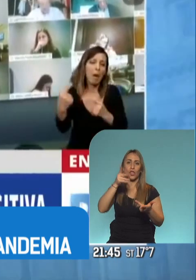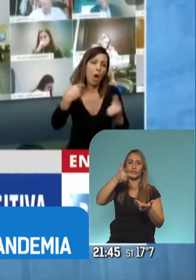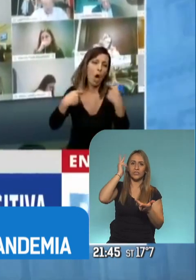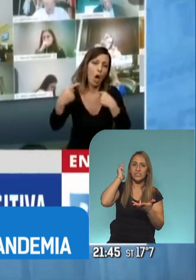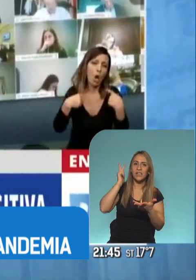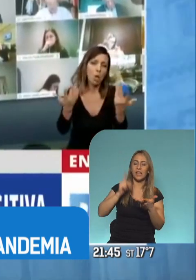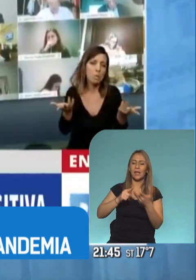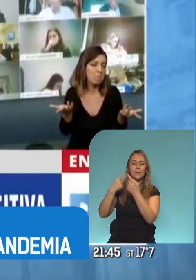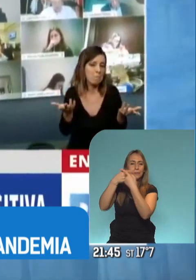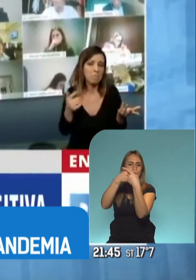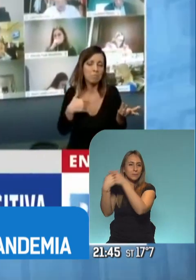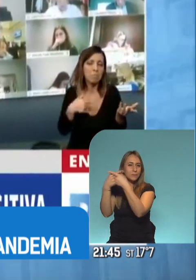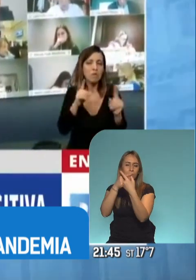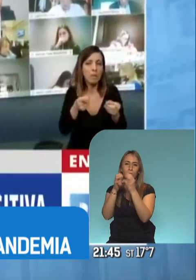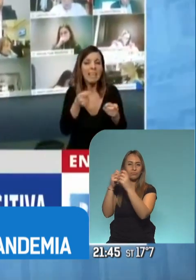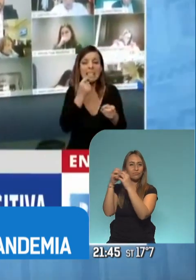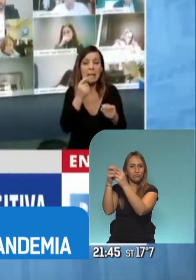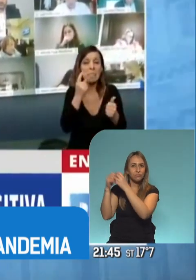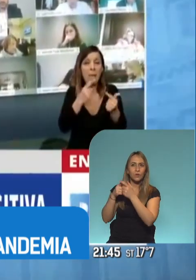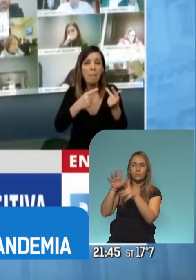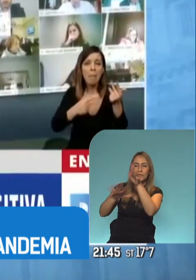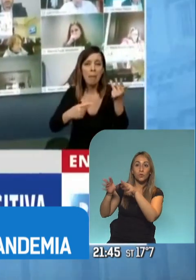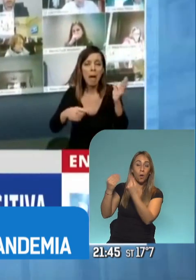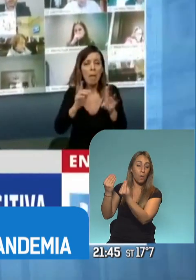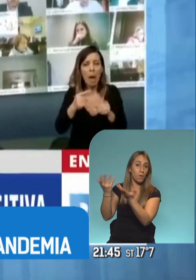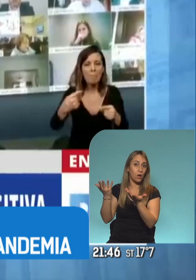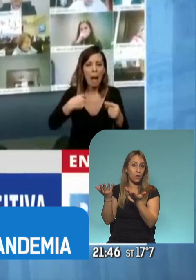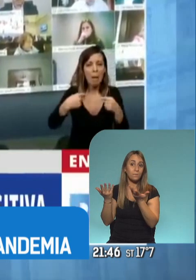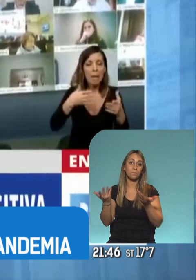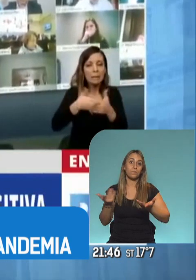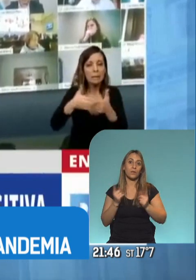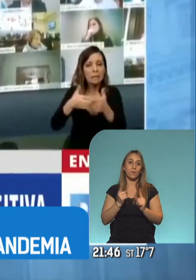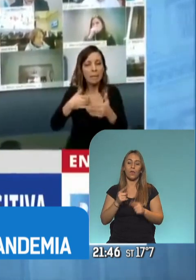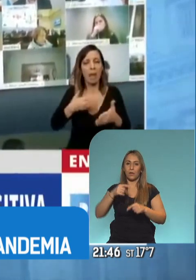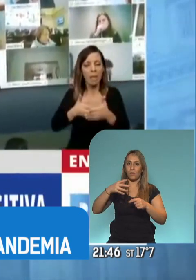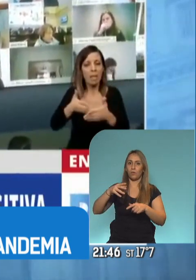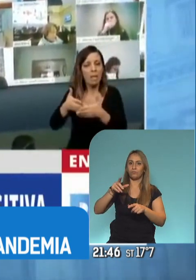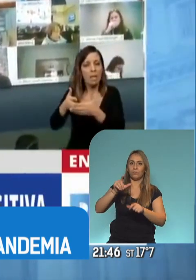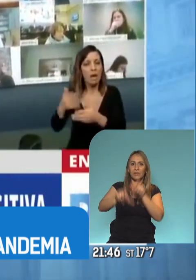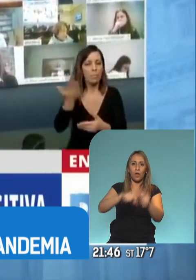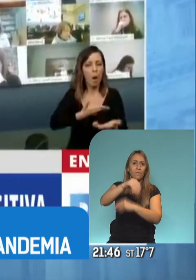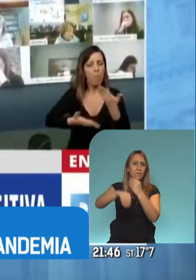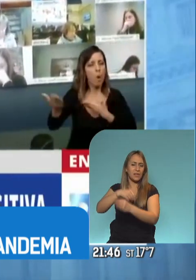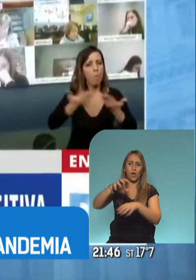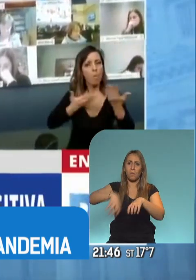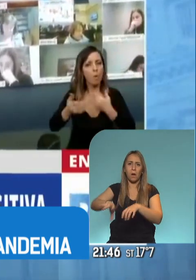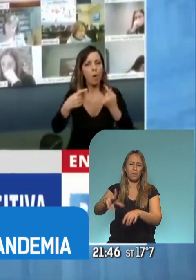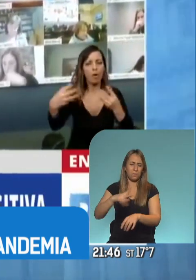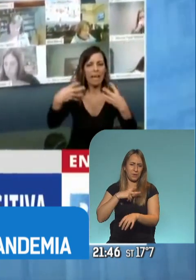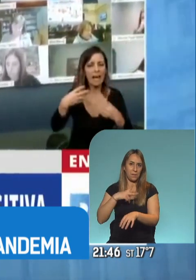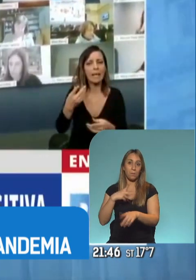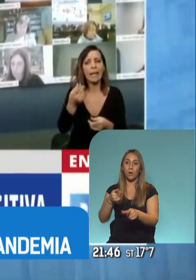están discutiendo cómo se hace esto, ¿no? El aporte de las grandes fortunas. Que además no es contra nadie,